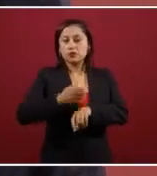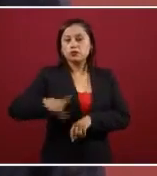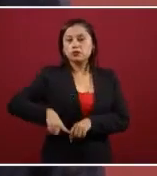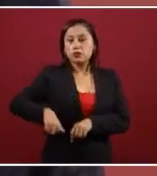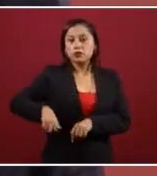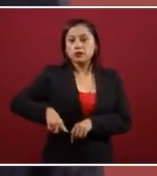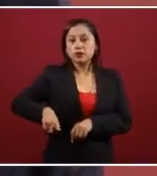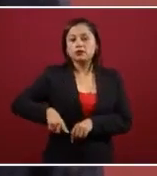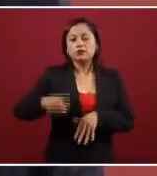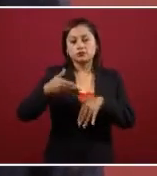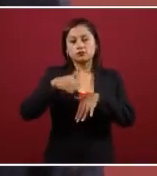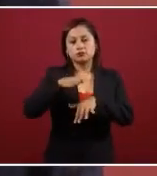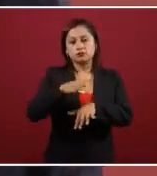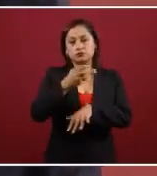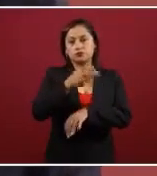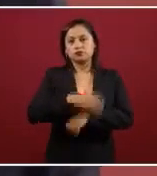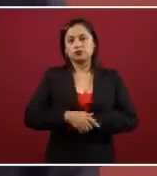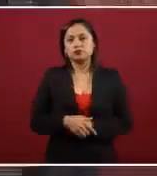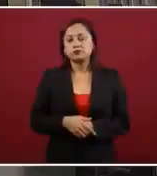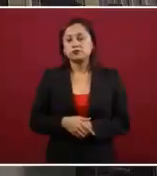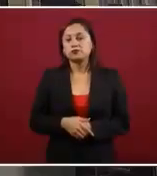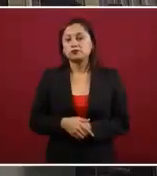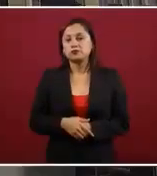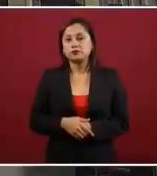este aspecto.